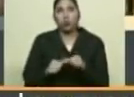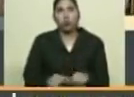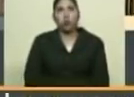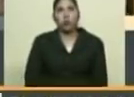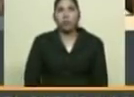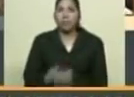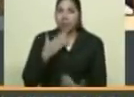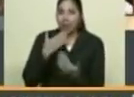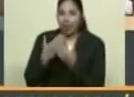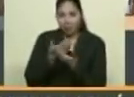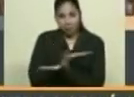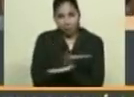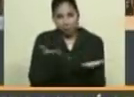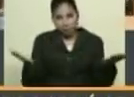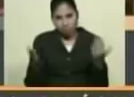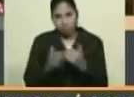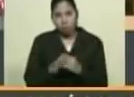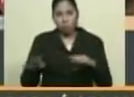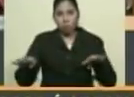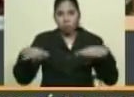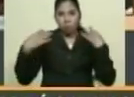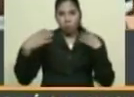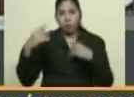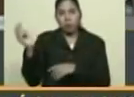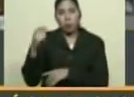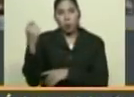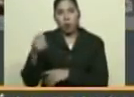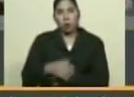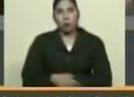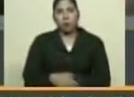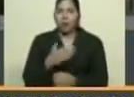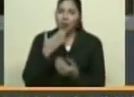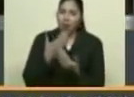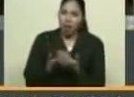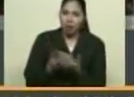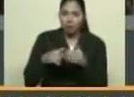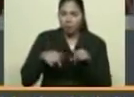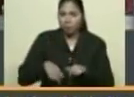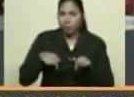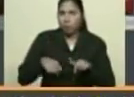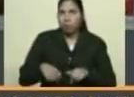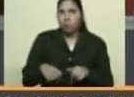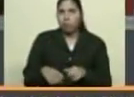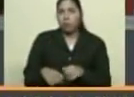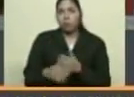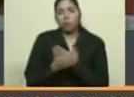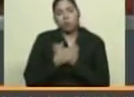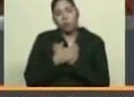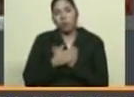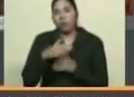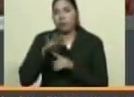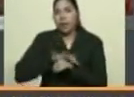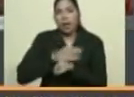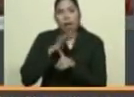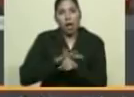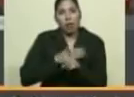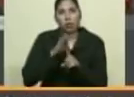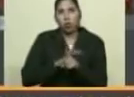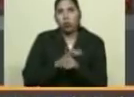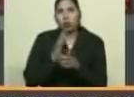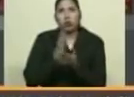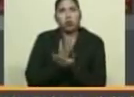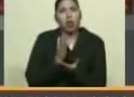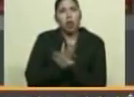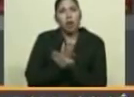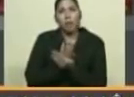Gracias, queridos hermanos de El Orza y hermanas de El Orza, por permitirnos estar aquí y el cariño que siempre